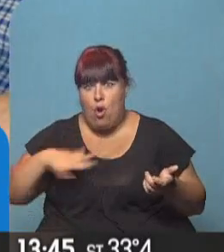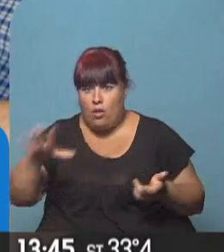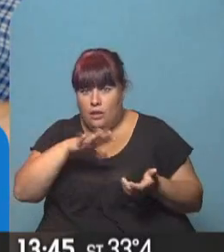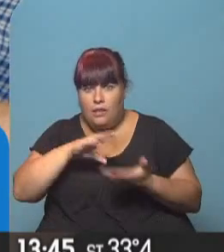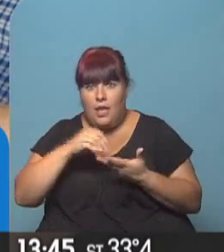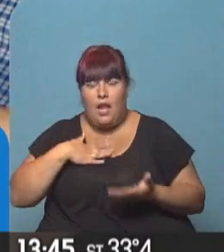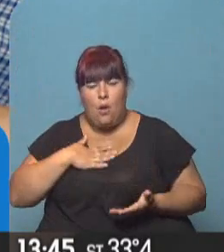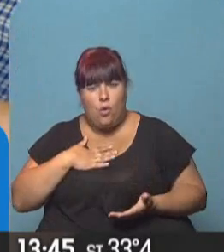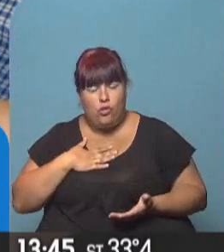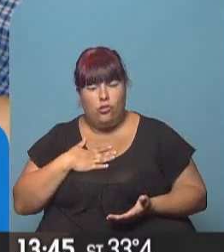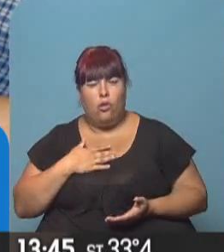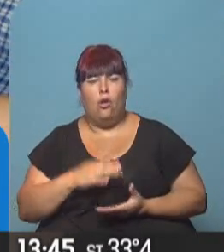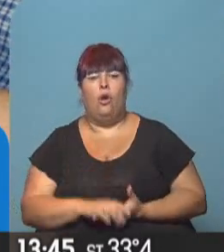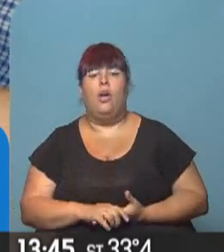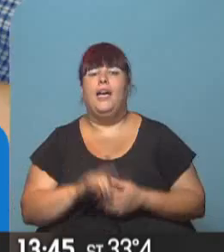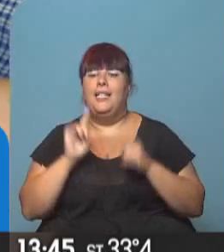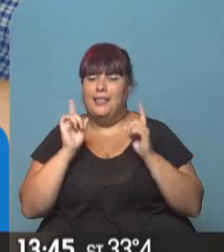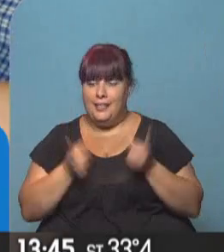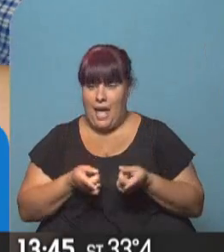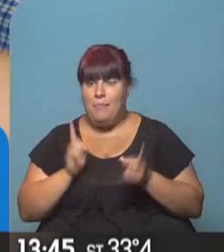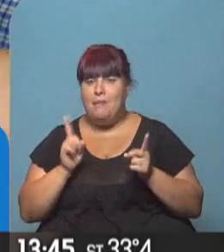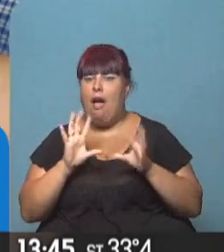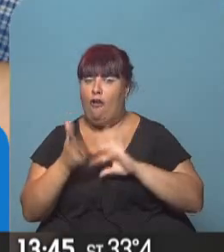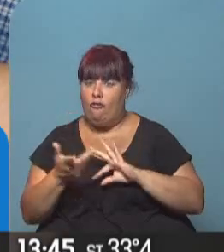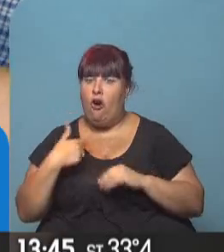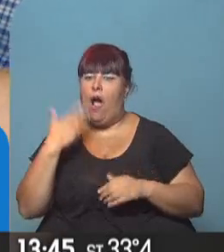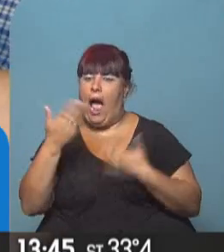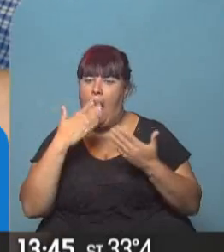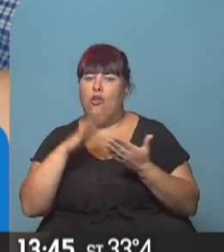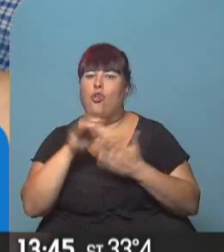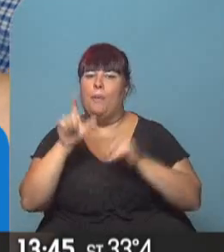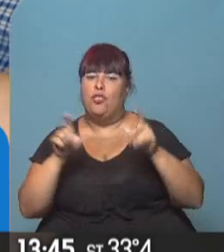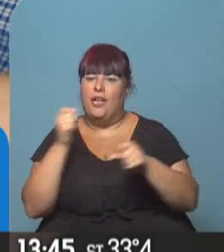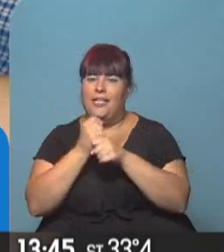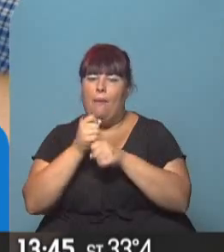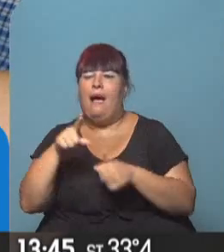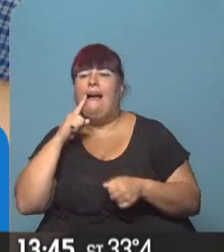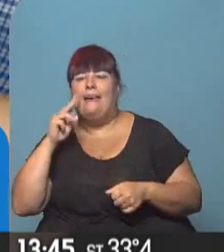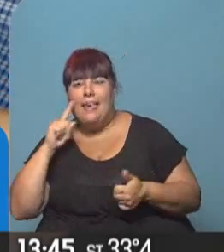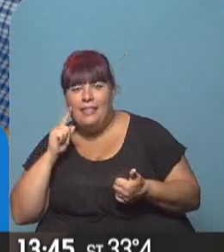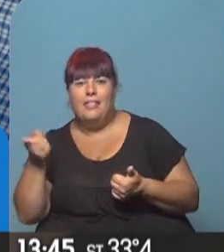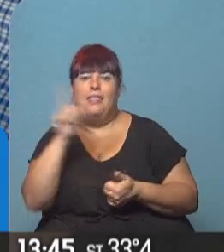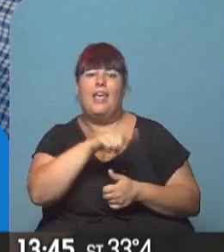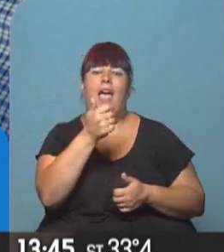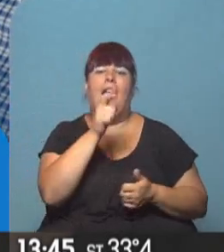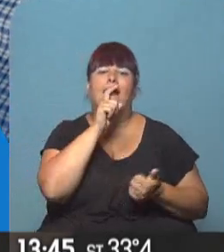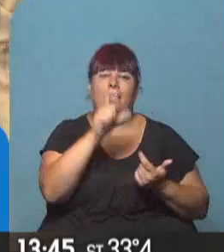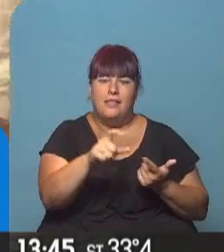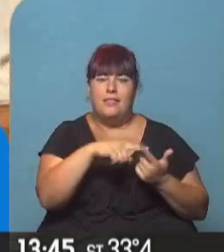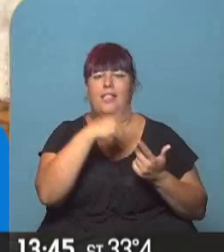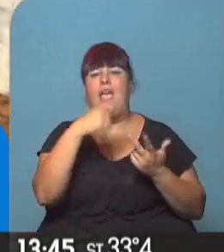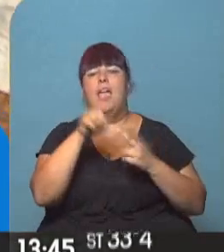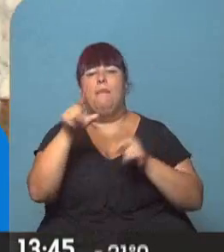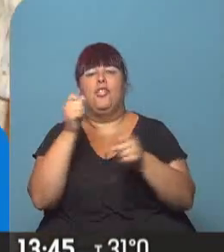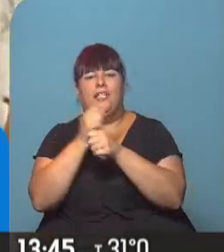territorio. De la misma manera en que nos hemos expedido con los trabajadores del INTI, con los trabajadores de ATC, con